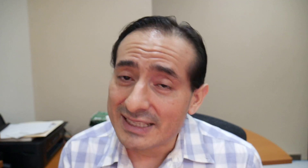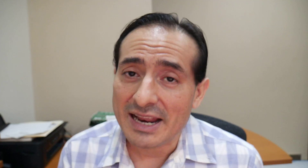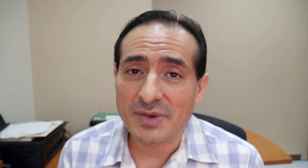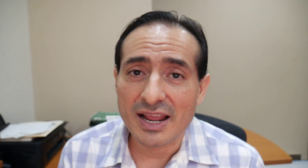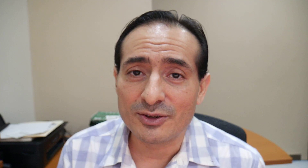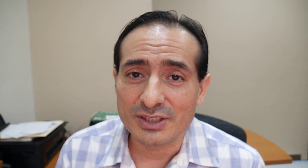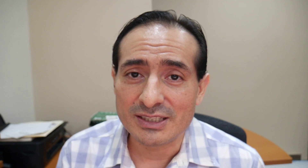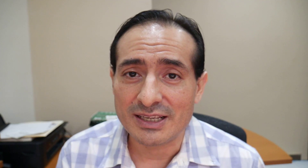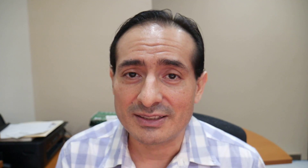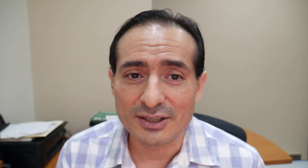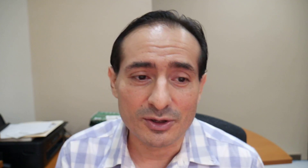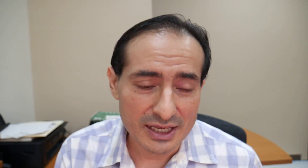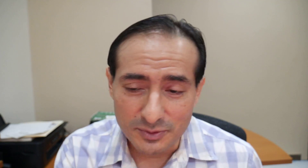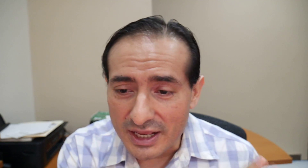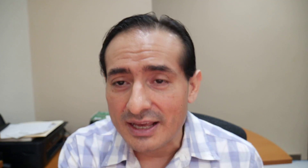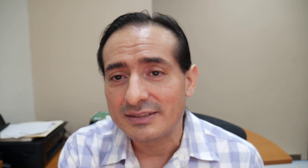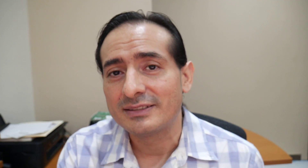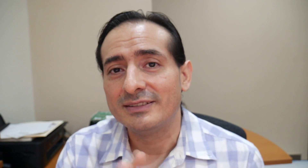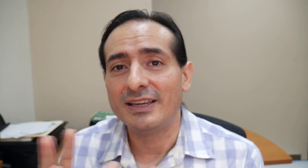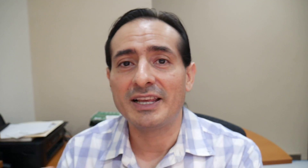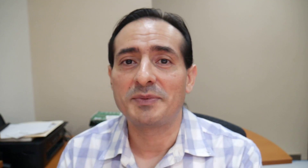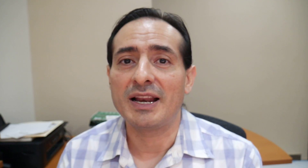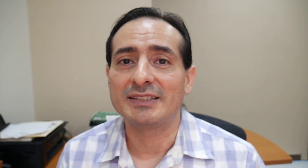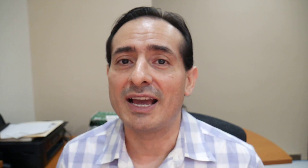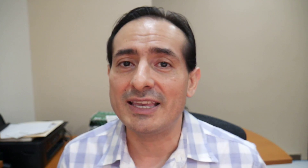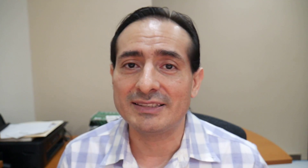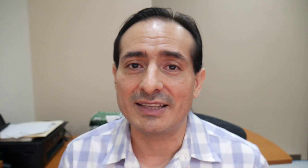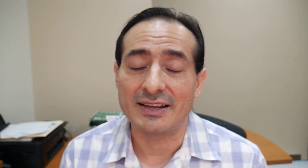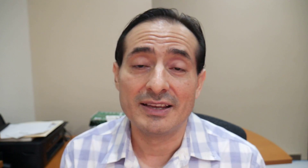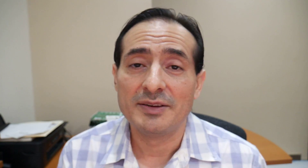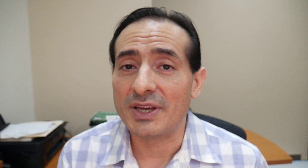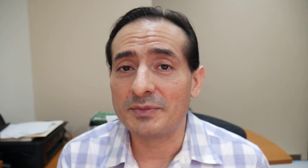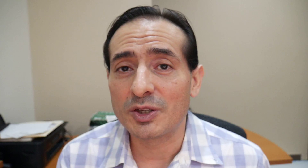y esa es la mala noticia. Digo, las buenas y las malas,